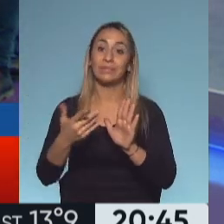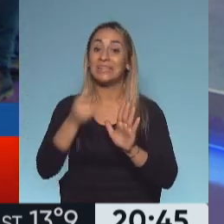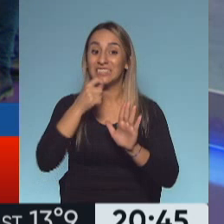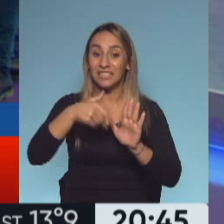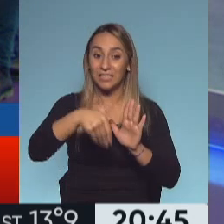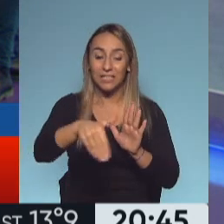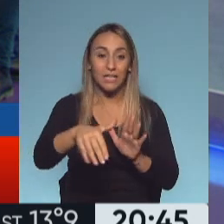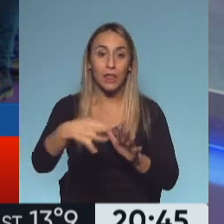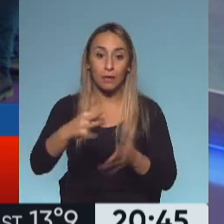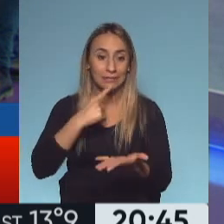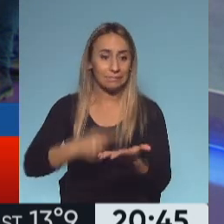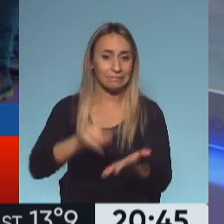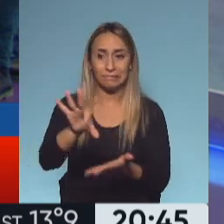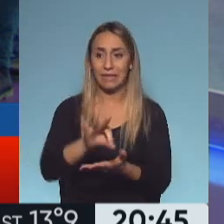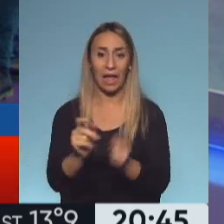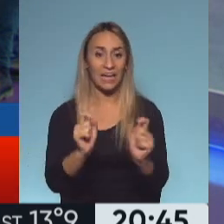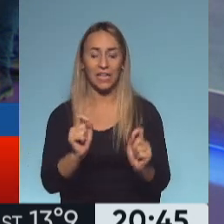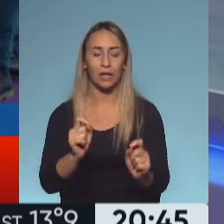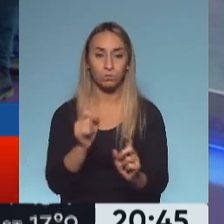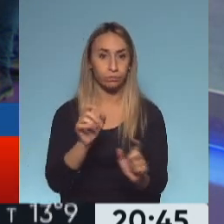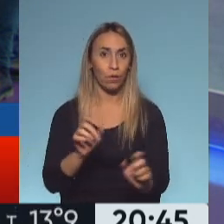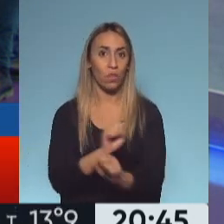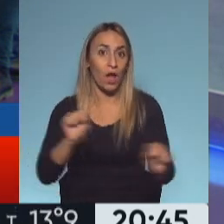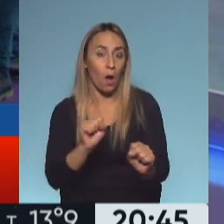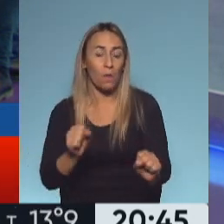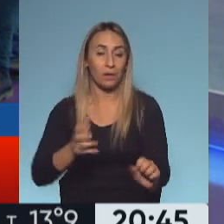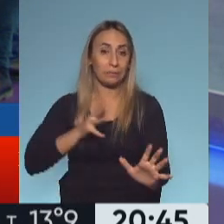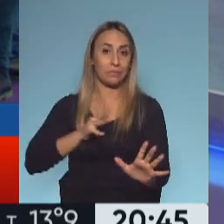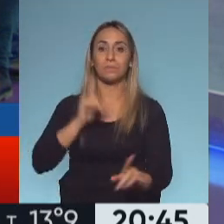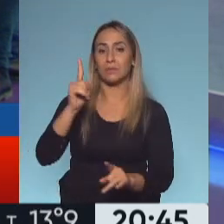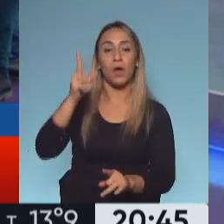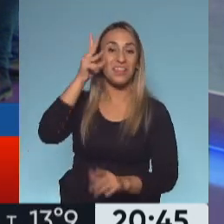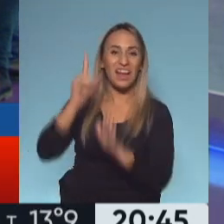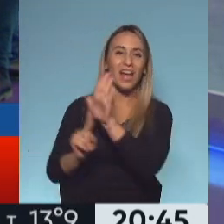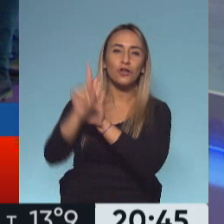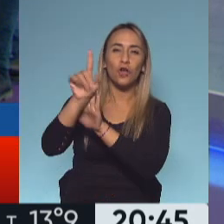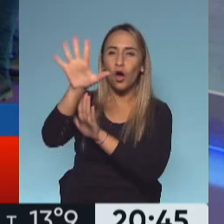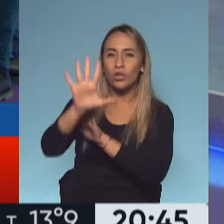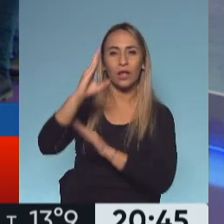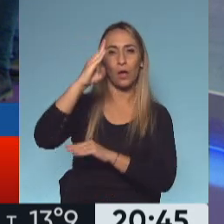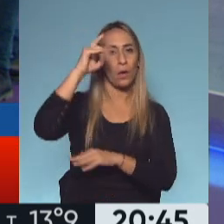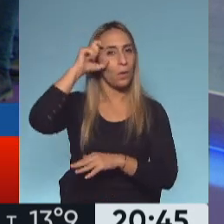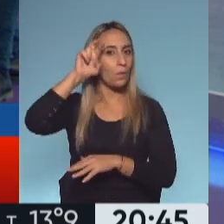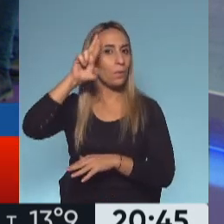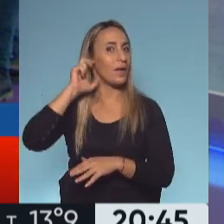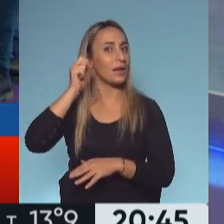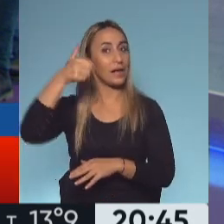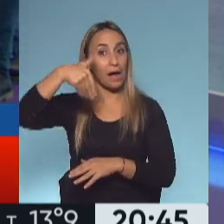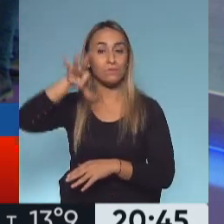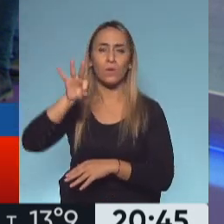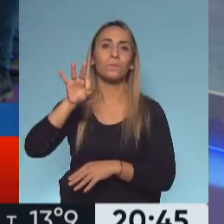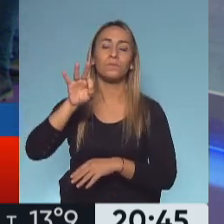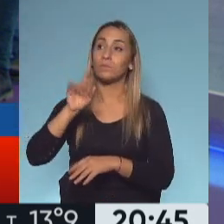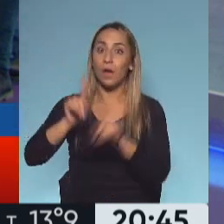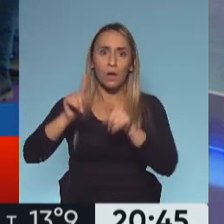nos agarren de sorpresa. Como bien usted decía, en Bérgamo, en la región de Lombardía, en el norte de Italia, las primeras médicas y